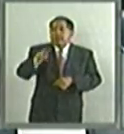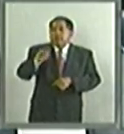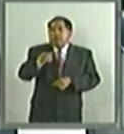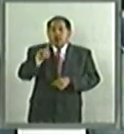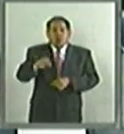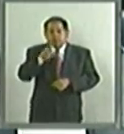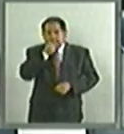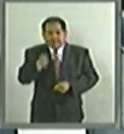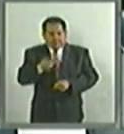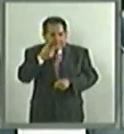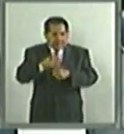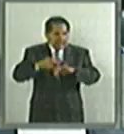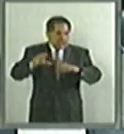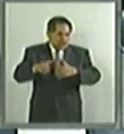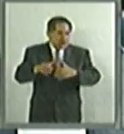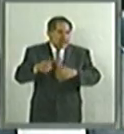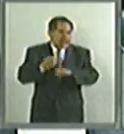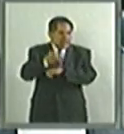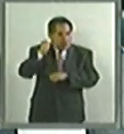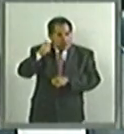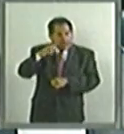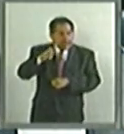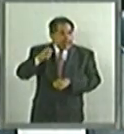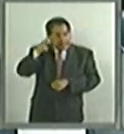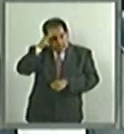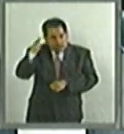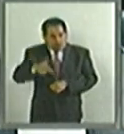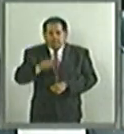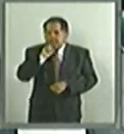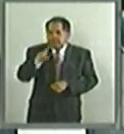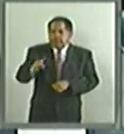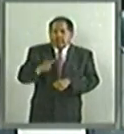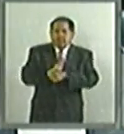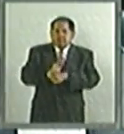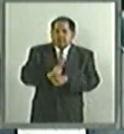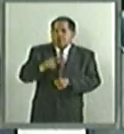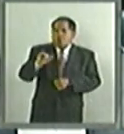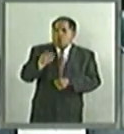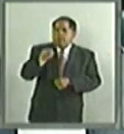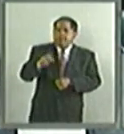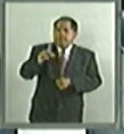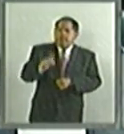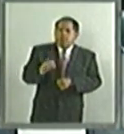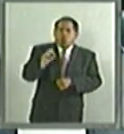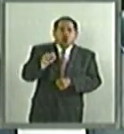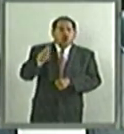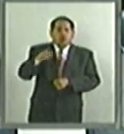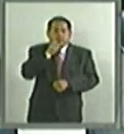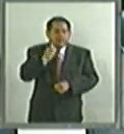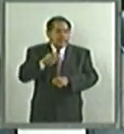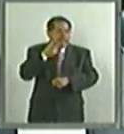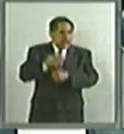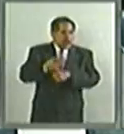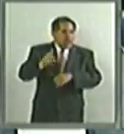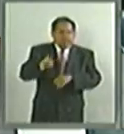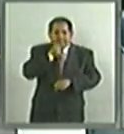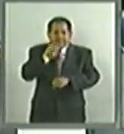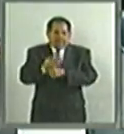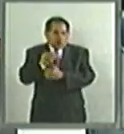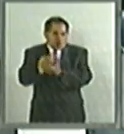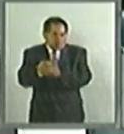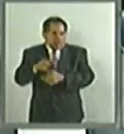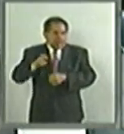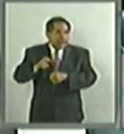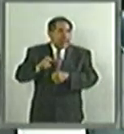Gómez, secretario de Turismo y Cultura del Estado de Hidalgo, al licenciado Juan Pablo Guzmán Cobian, subsecretario de Innovación e Industria de la Secretaría de Economía